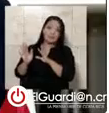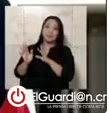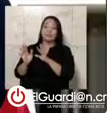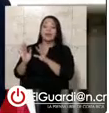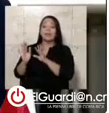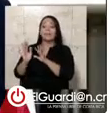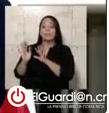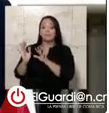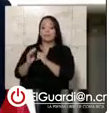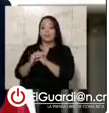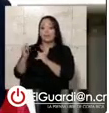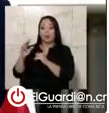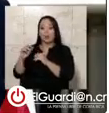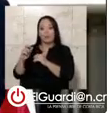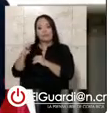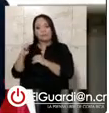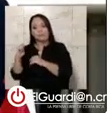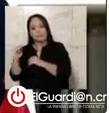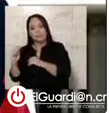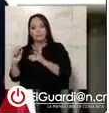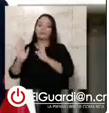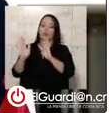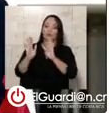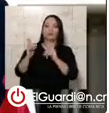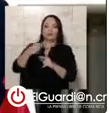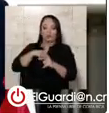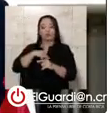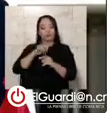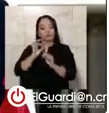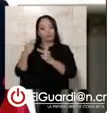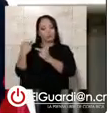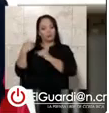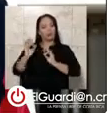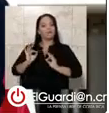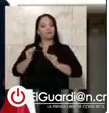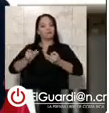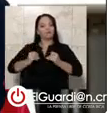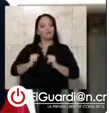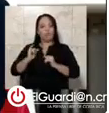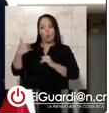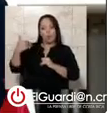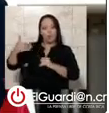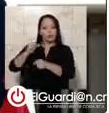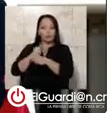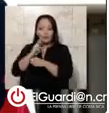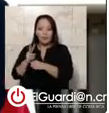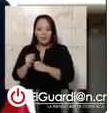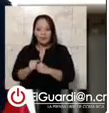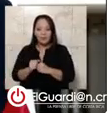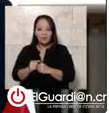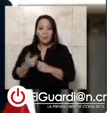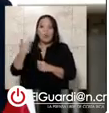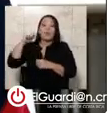digamos, ya no vamos a tener cortos, sino metas. que nosotros nos vamos a portar responsablemente como lo hemos hecho. Pudimos haber roto